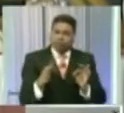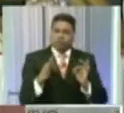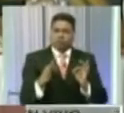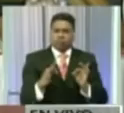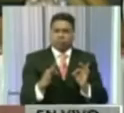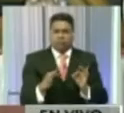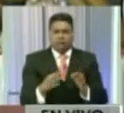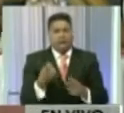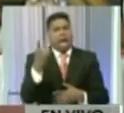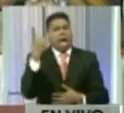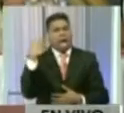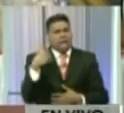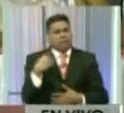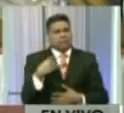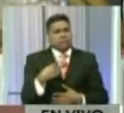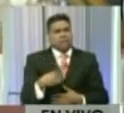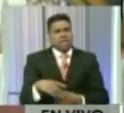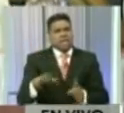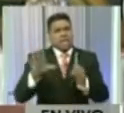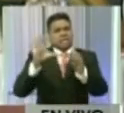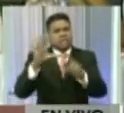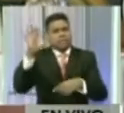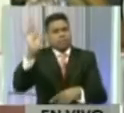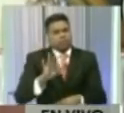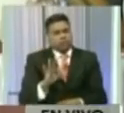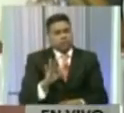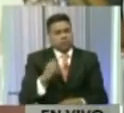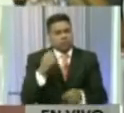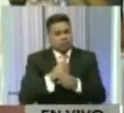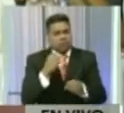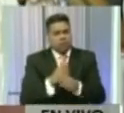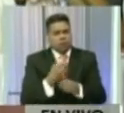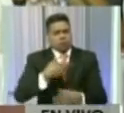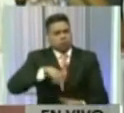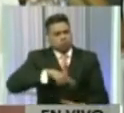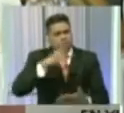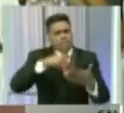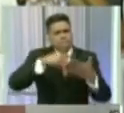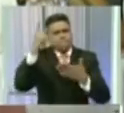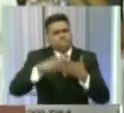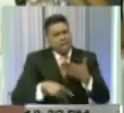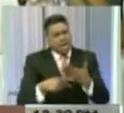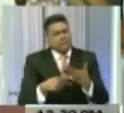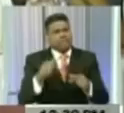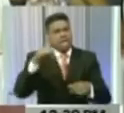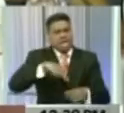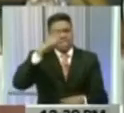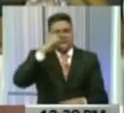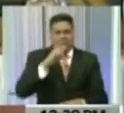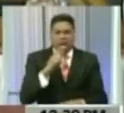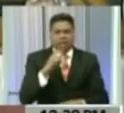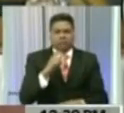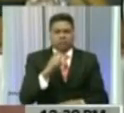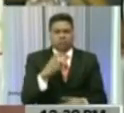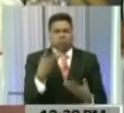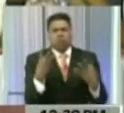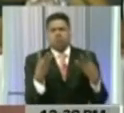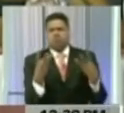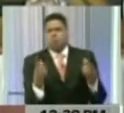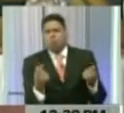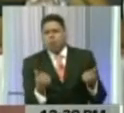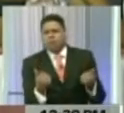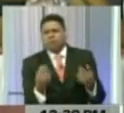el 6% de desempleo significa para nosotros. Nosotros tenemos un plan para con este año asignar cuántos empleos vamos a